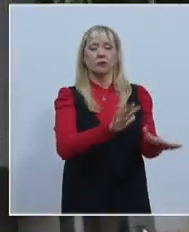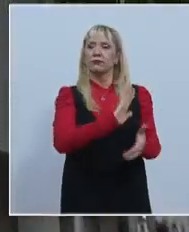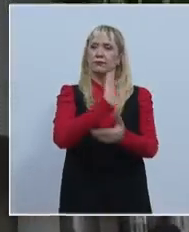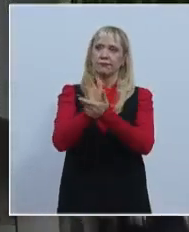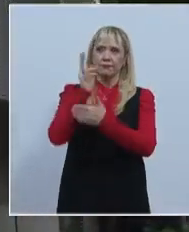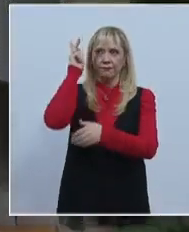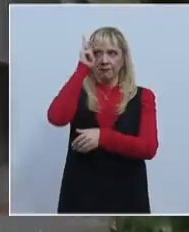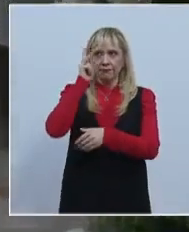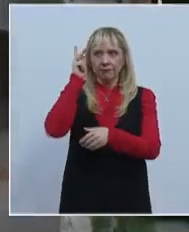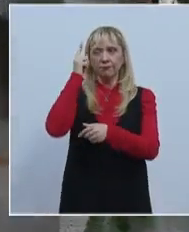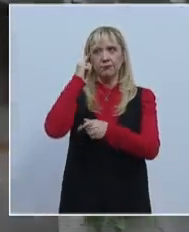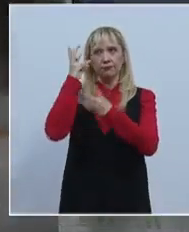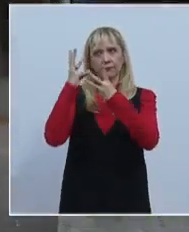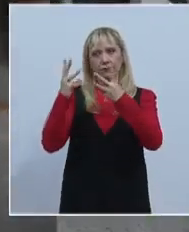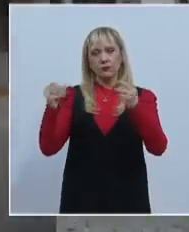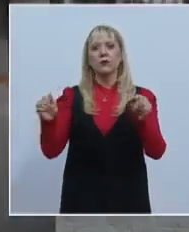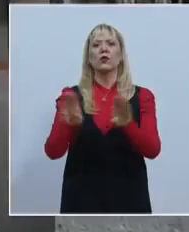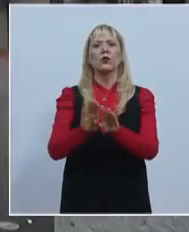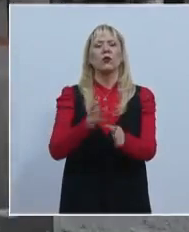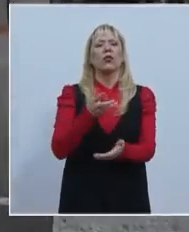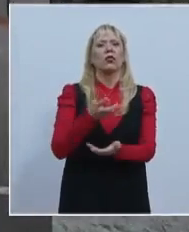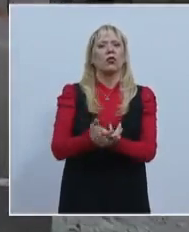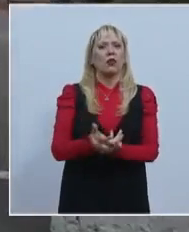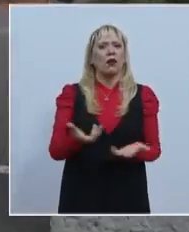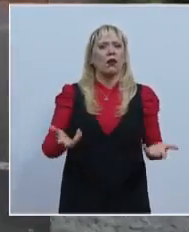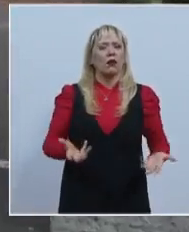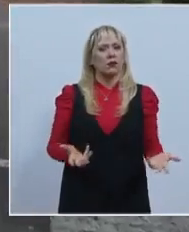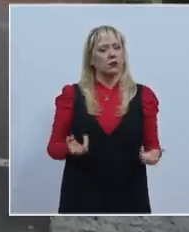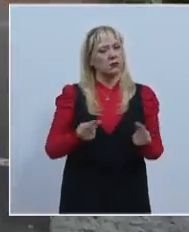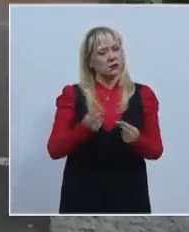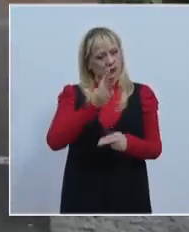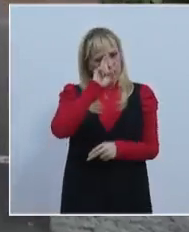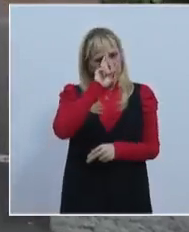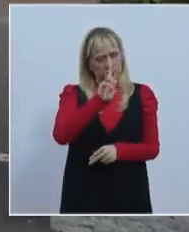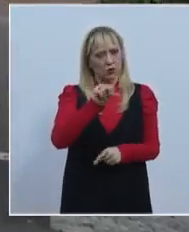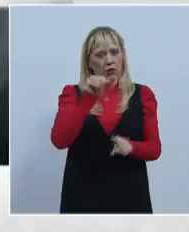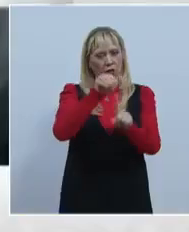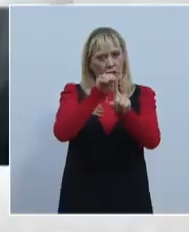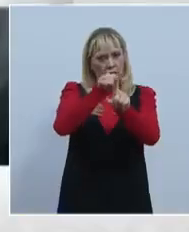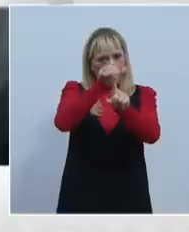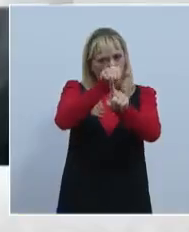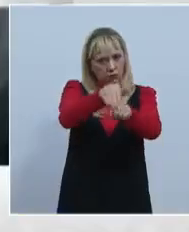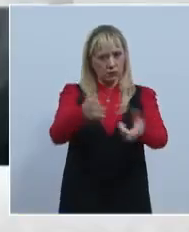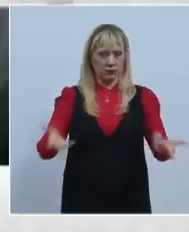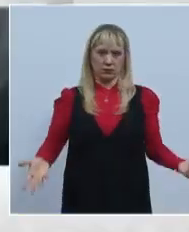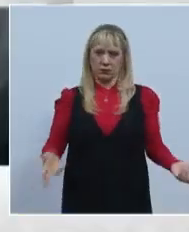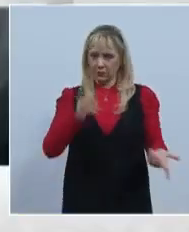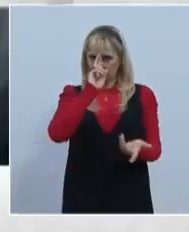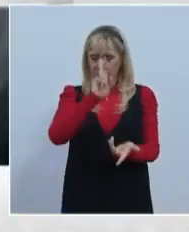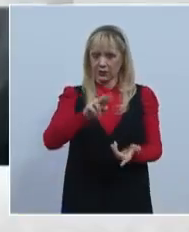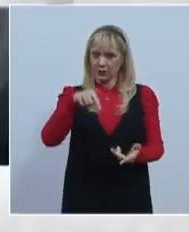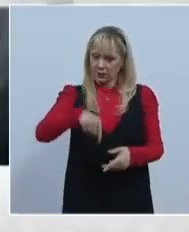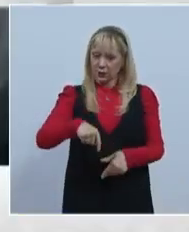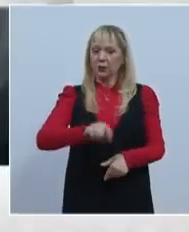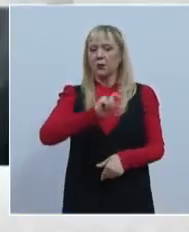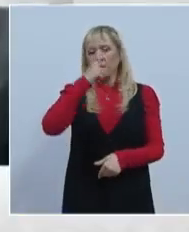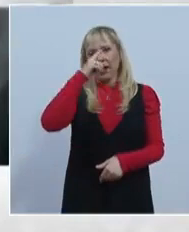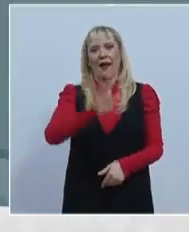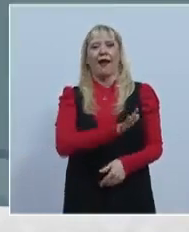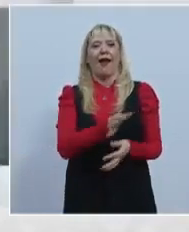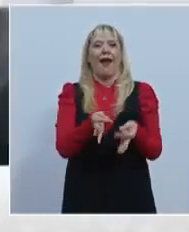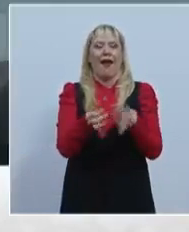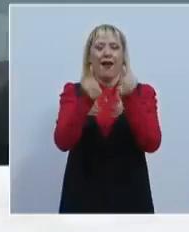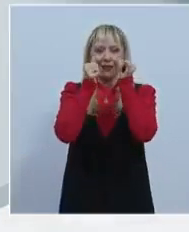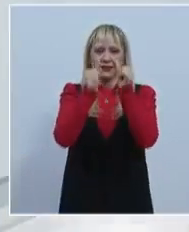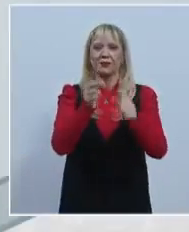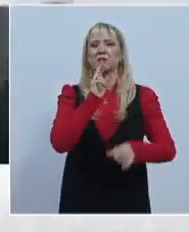con el manejo del tiempo libre. Todo ello, se indica, con el fin de mejorar los servicios que presta la institución.